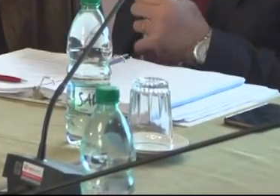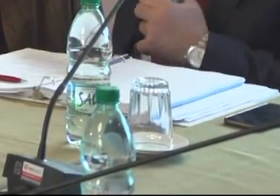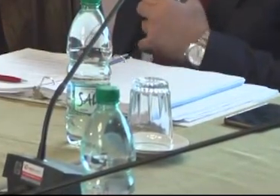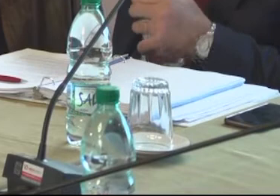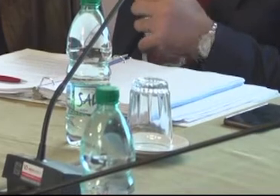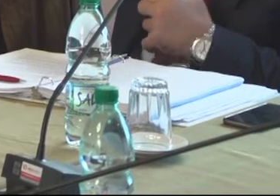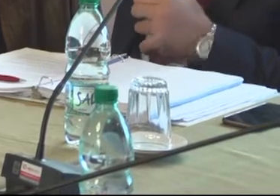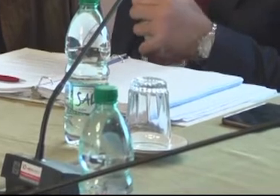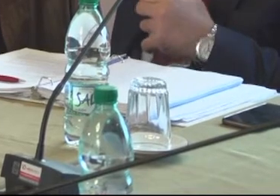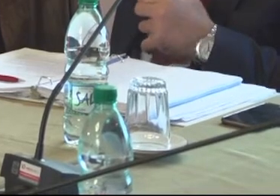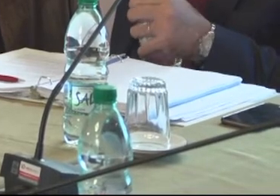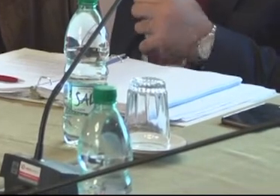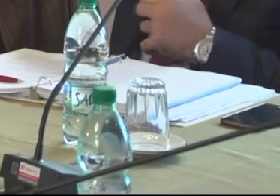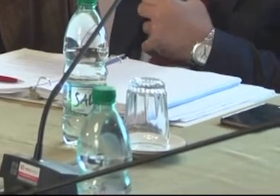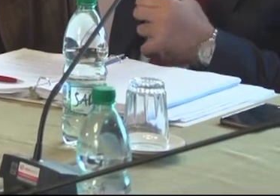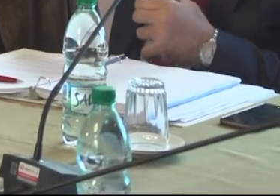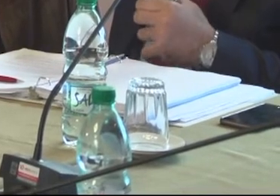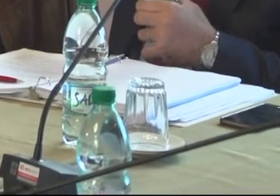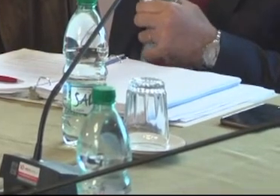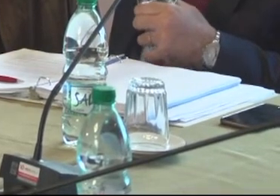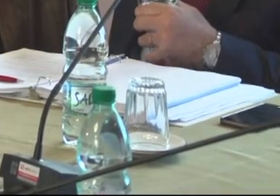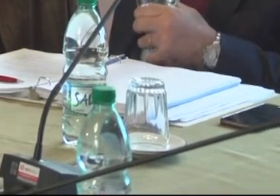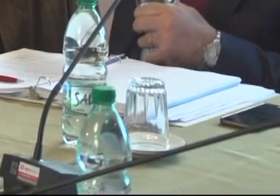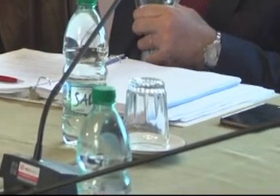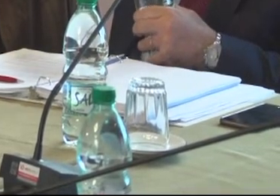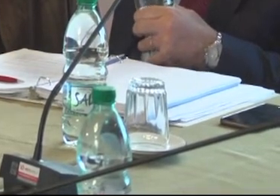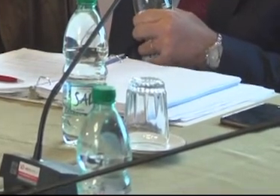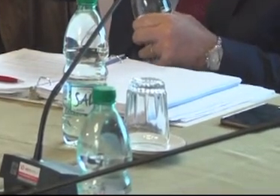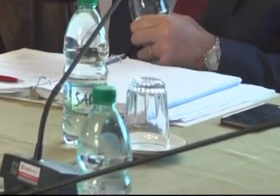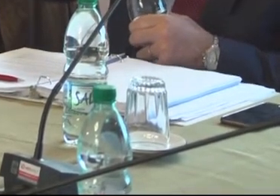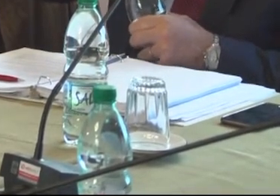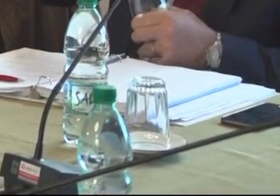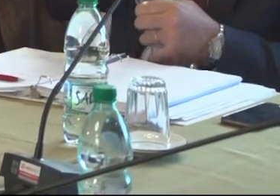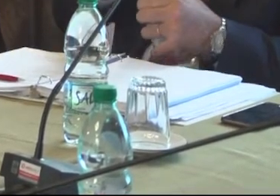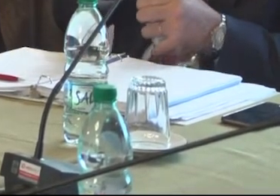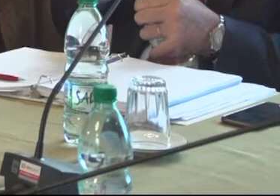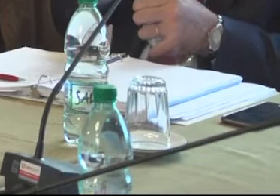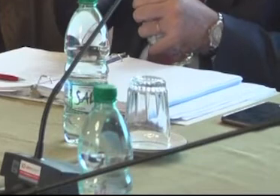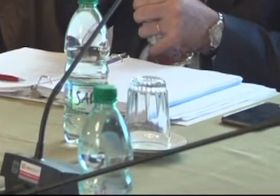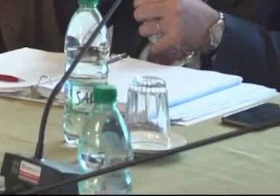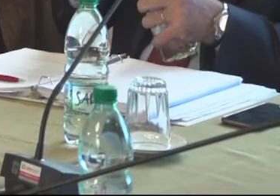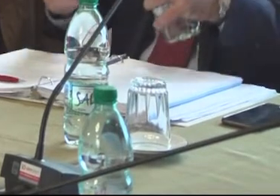espacios precisamente nos permiten a la Comisión poder tener,